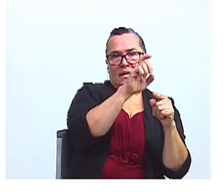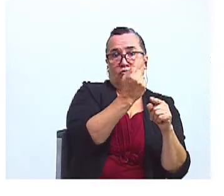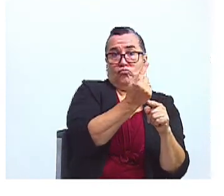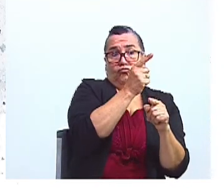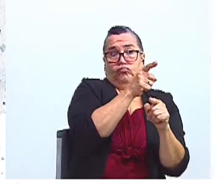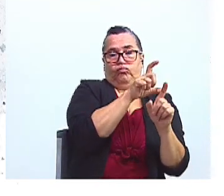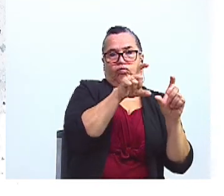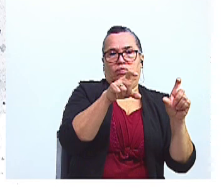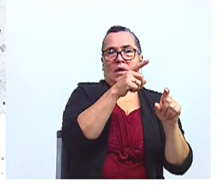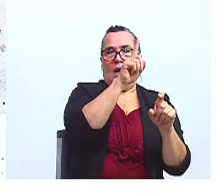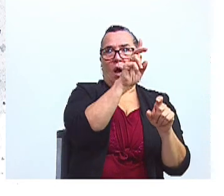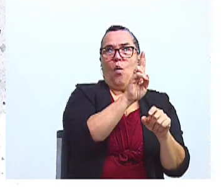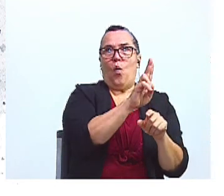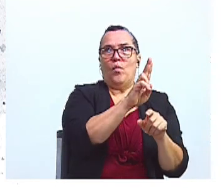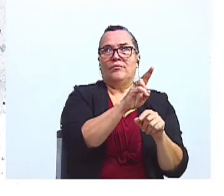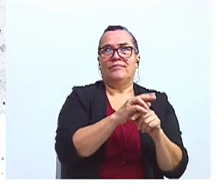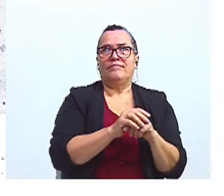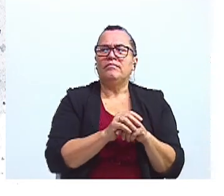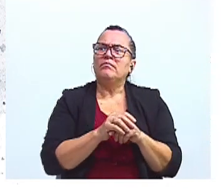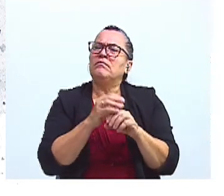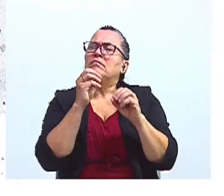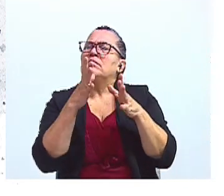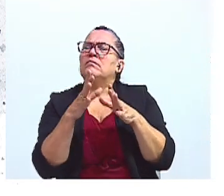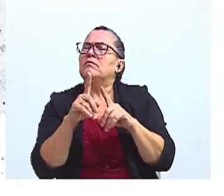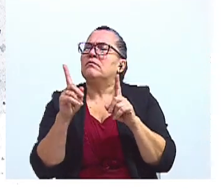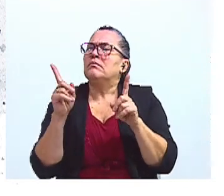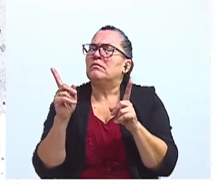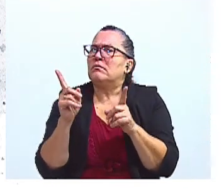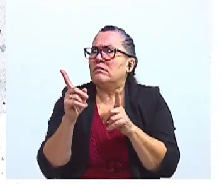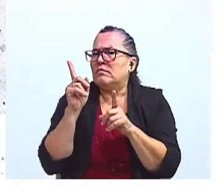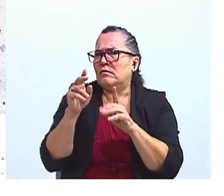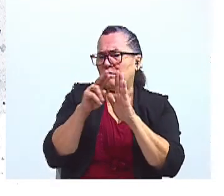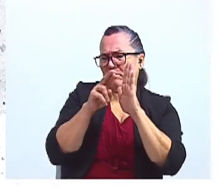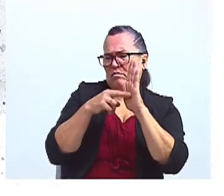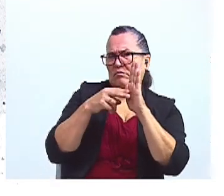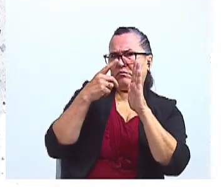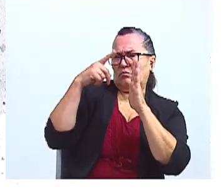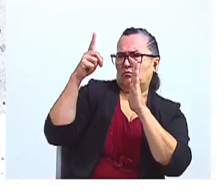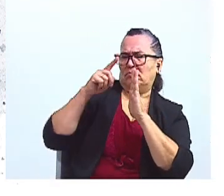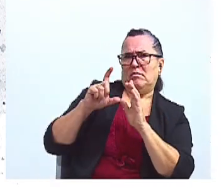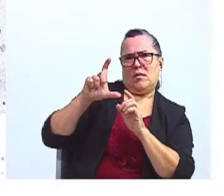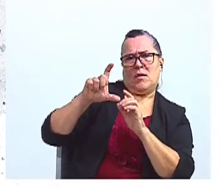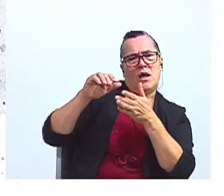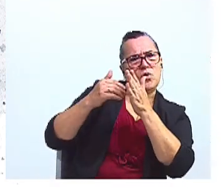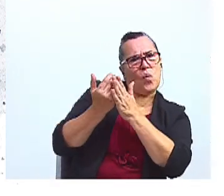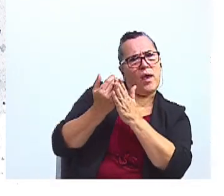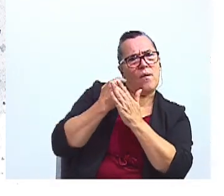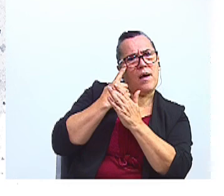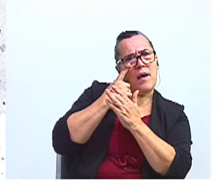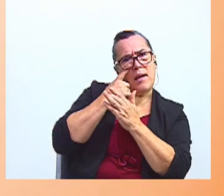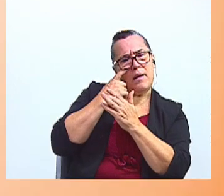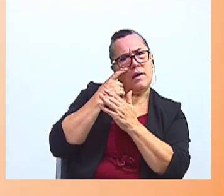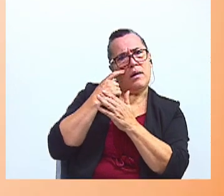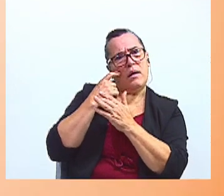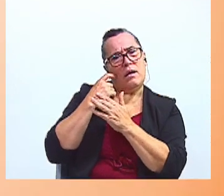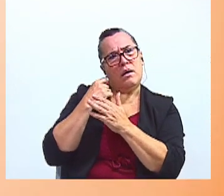U. Profe, pero esa regla de tildar las mayúsculas es nueva.